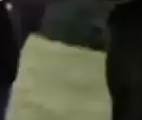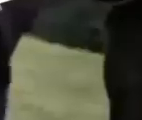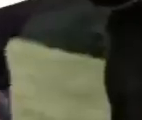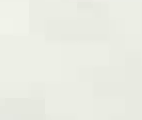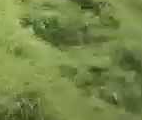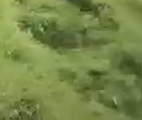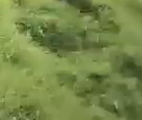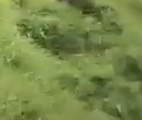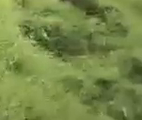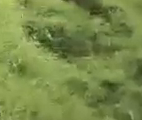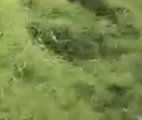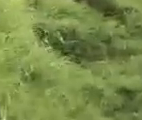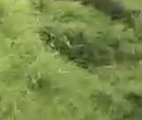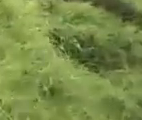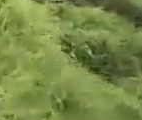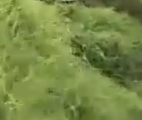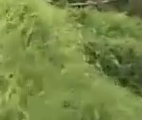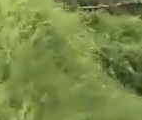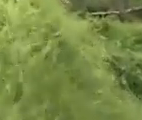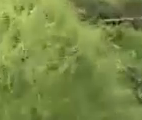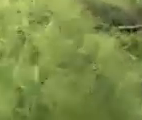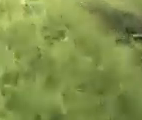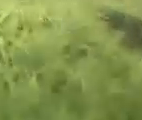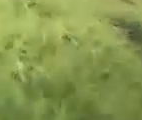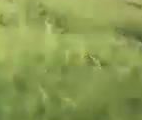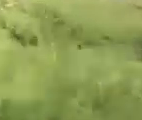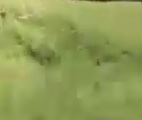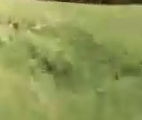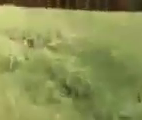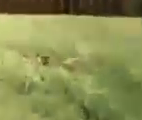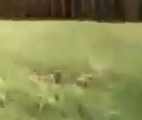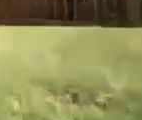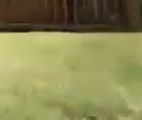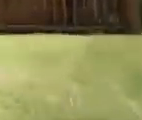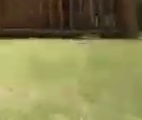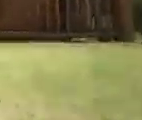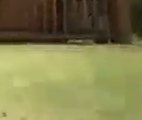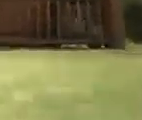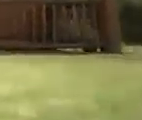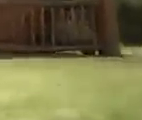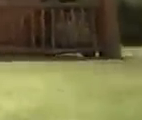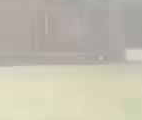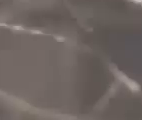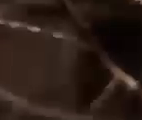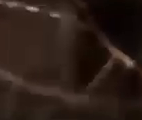Amén y amén. Gloria a Dios. Que el Señor les bendiga.